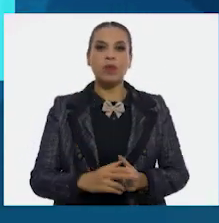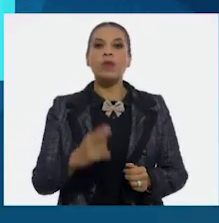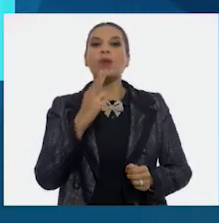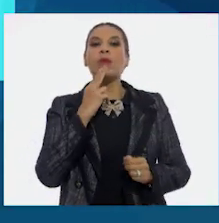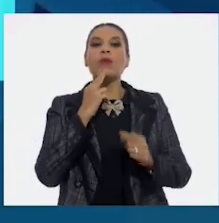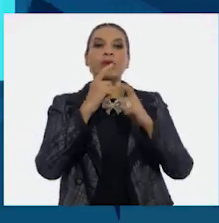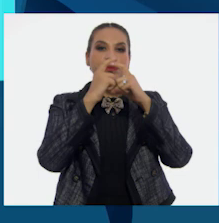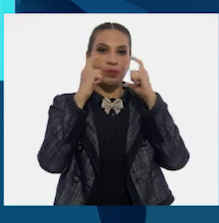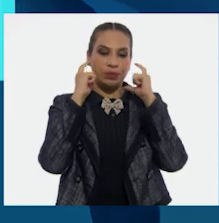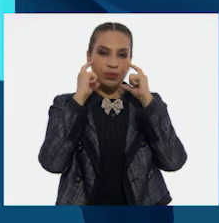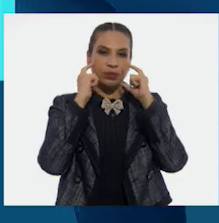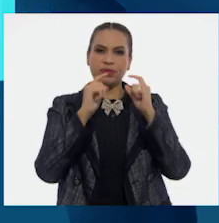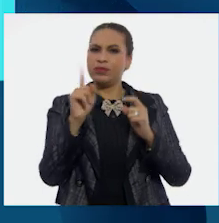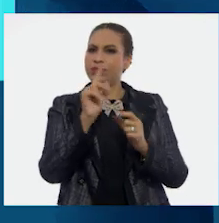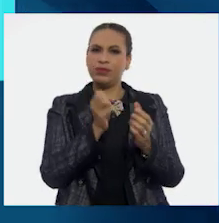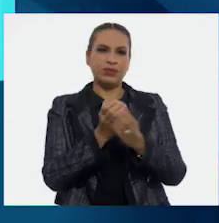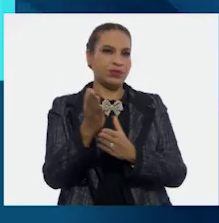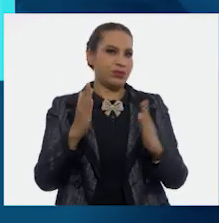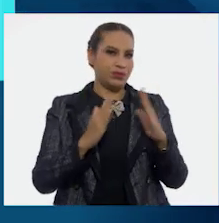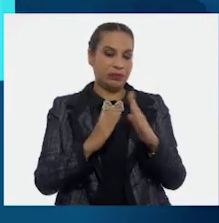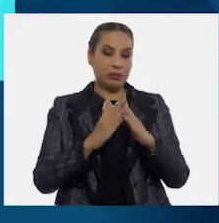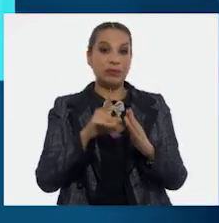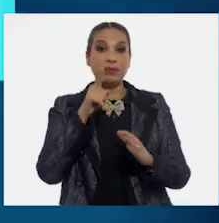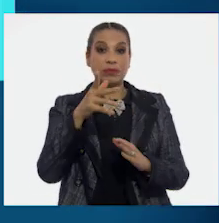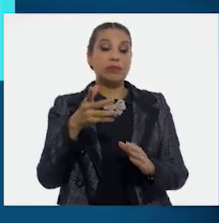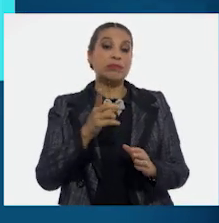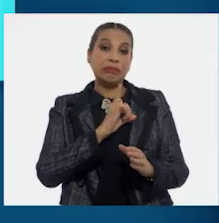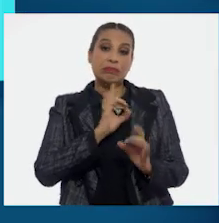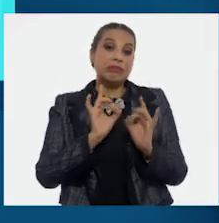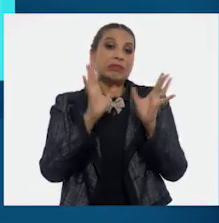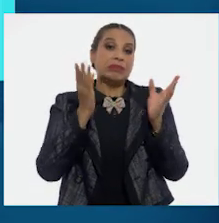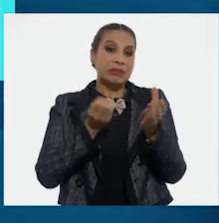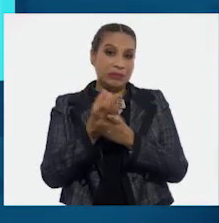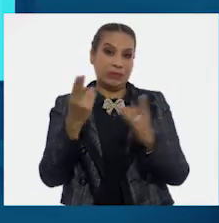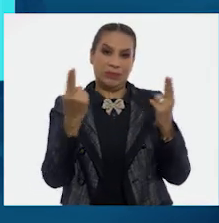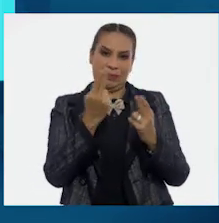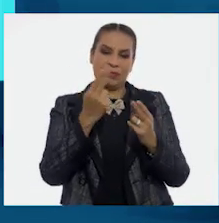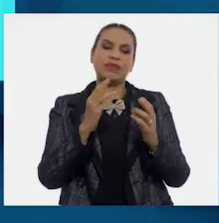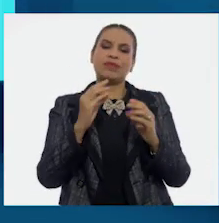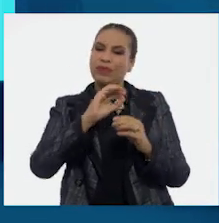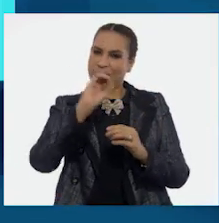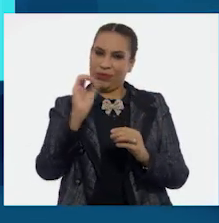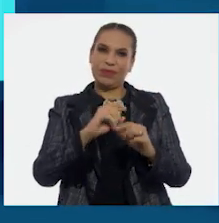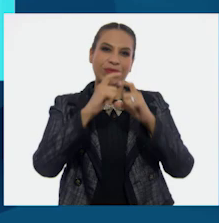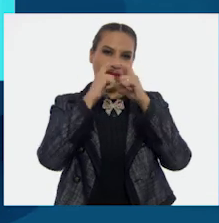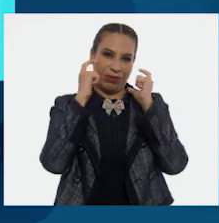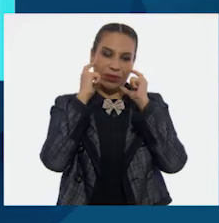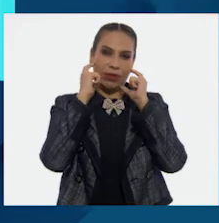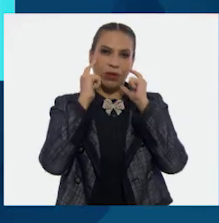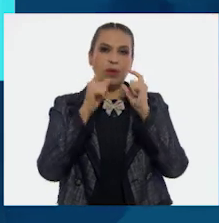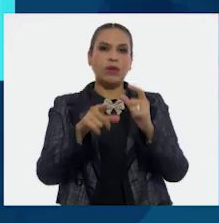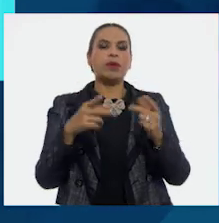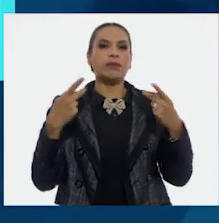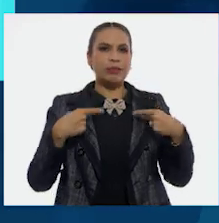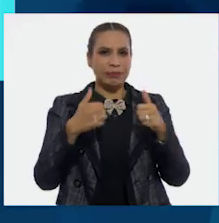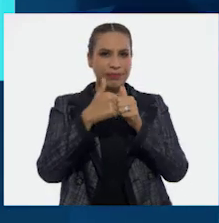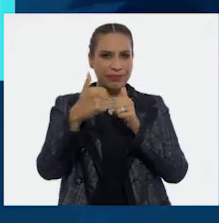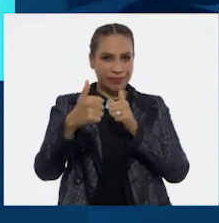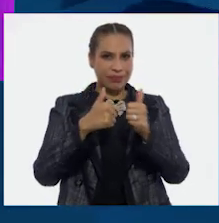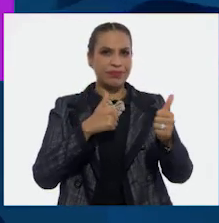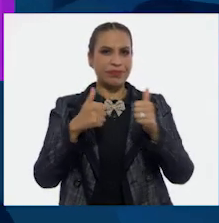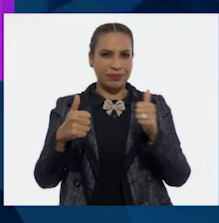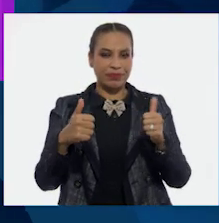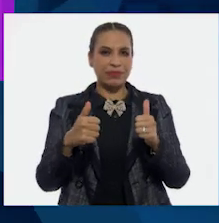Utiliza cubrebocas. No salgas de casa y si tienes que hacerlo, recuerda que es obligatorio utilizarlo. Mantén la sana